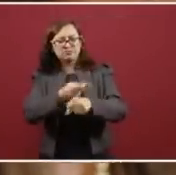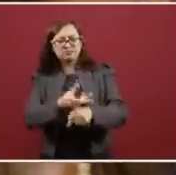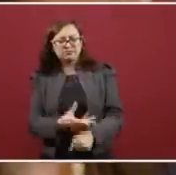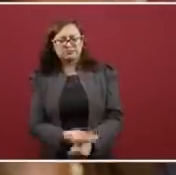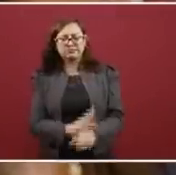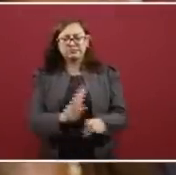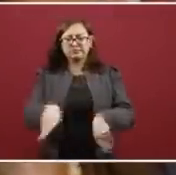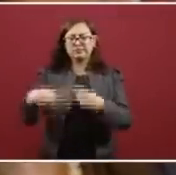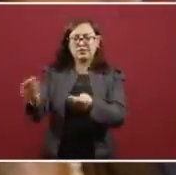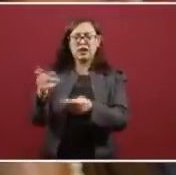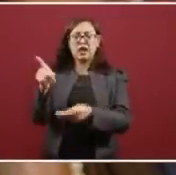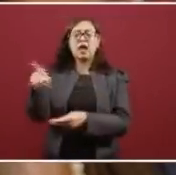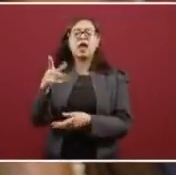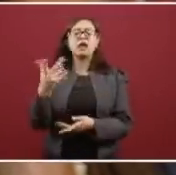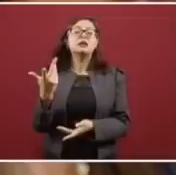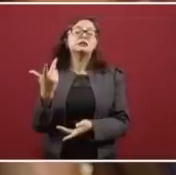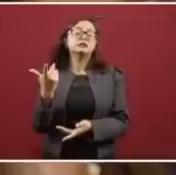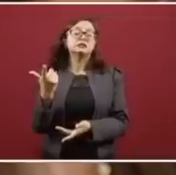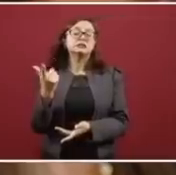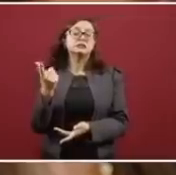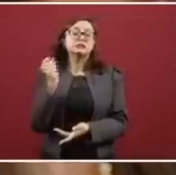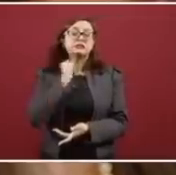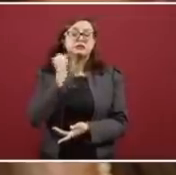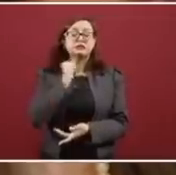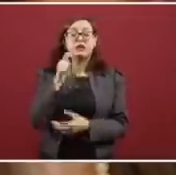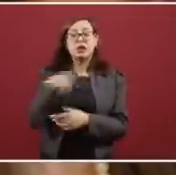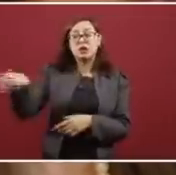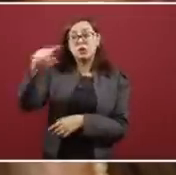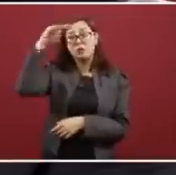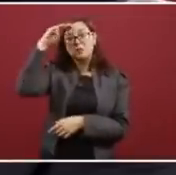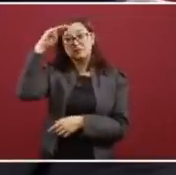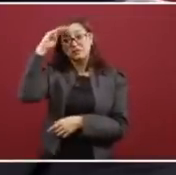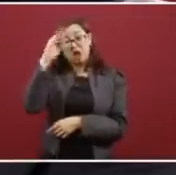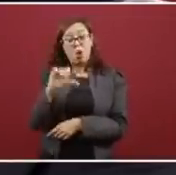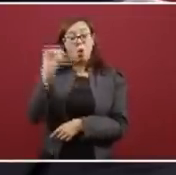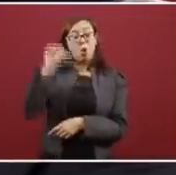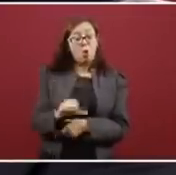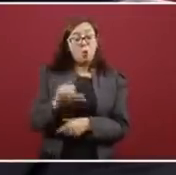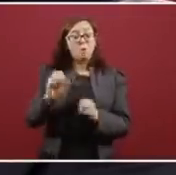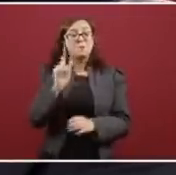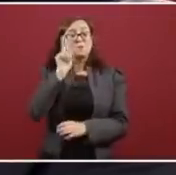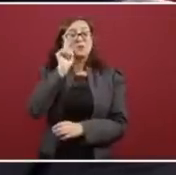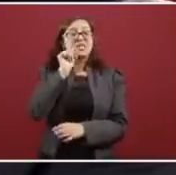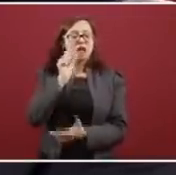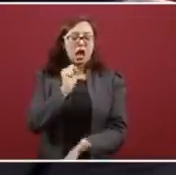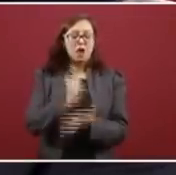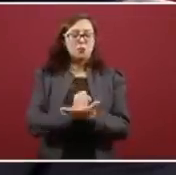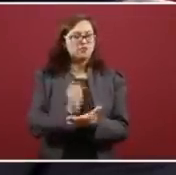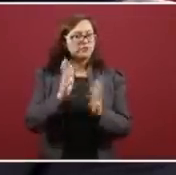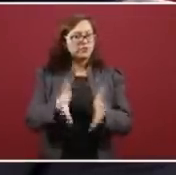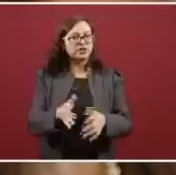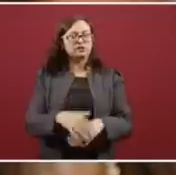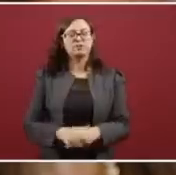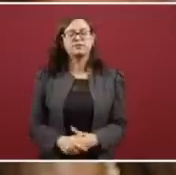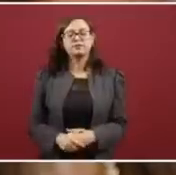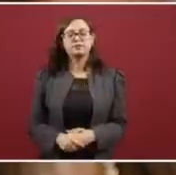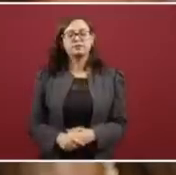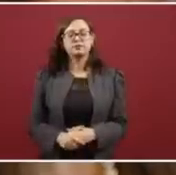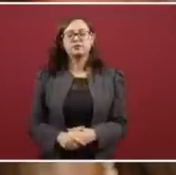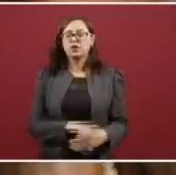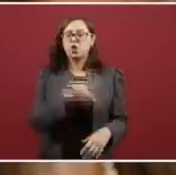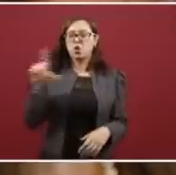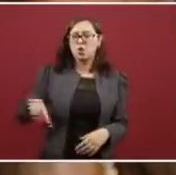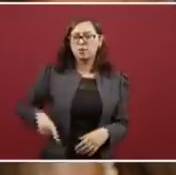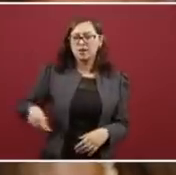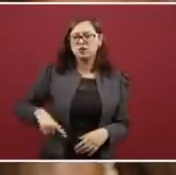iniciativa que de hoy oa más tardar mañana ya la aprobación y uno la pregunta es desde el